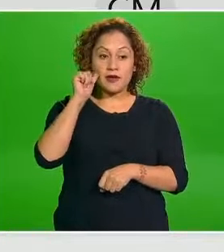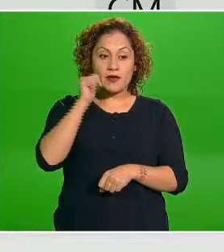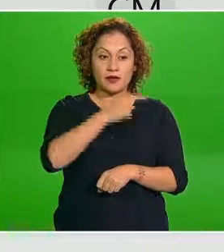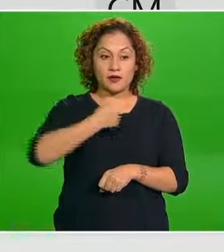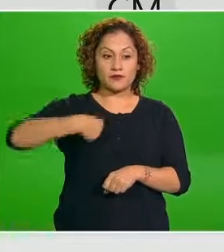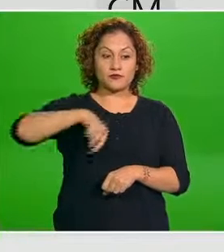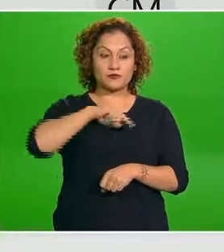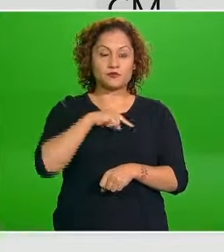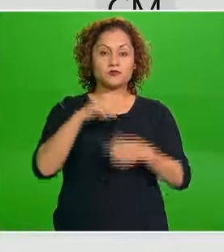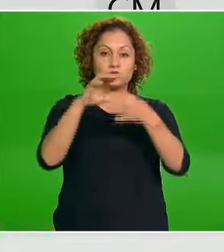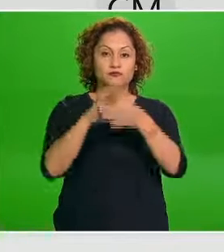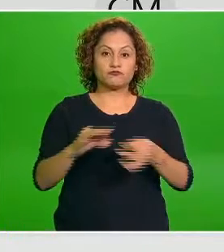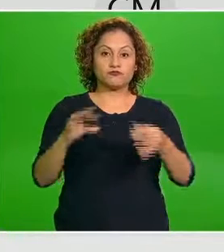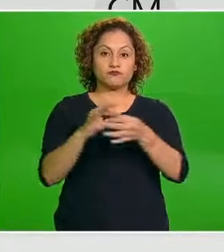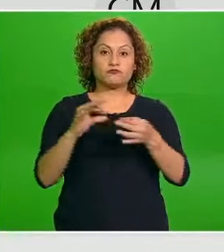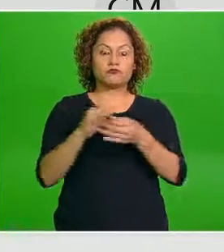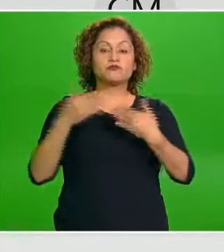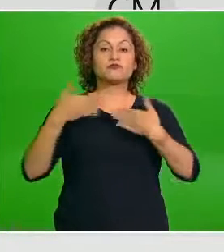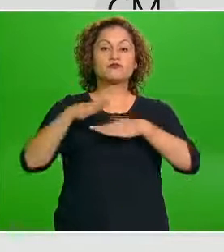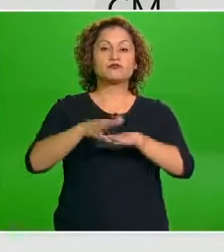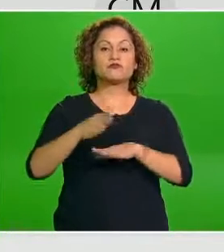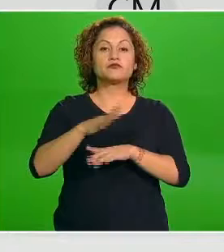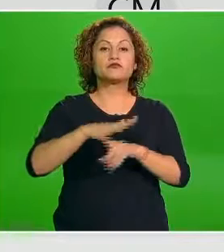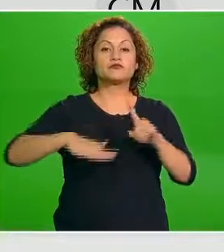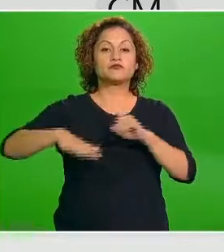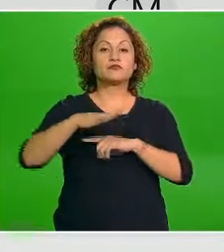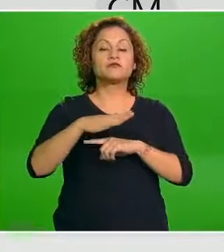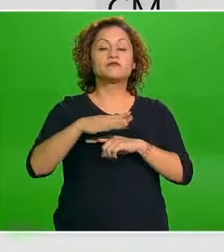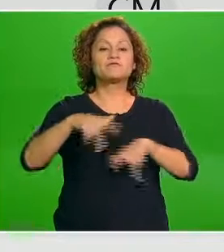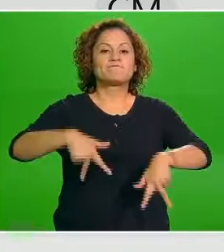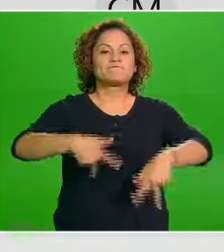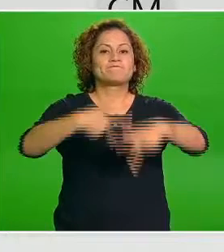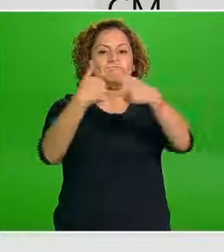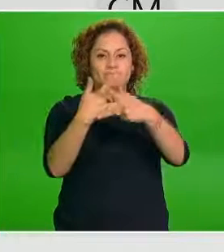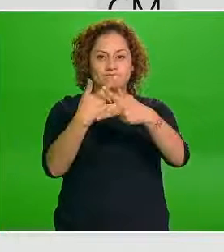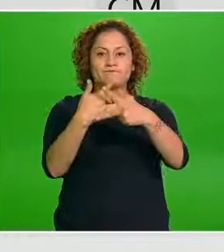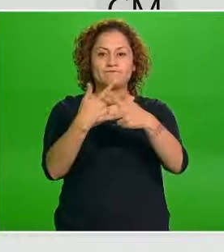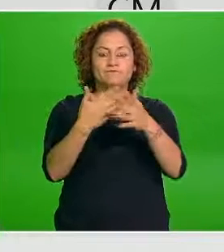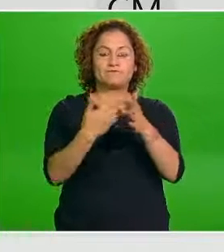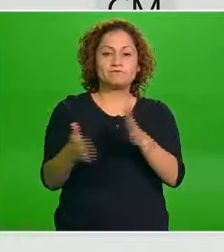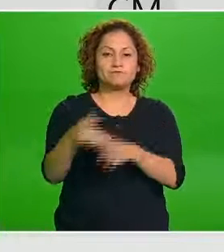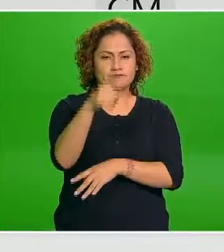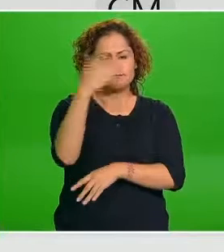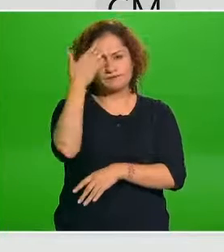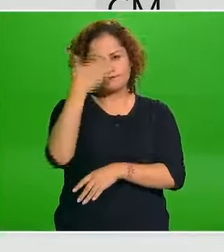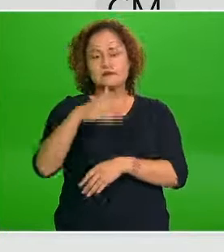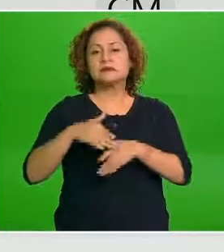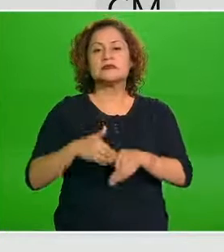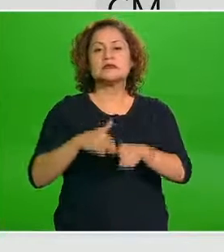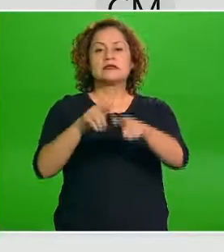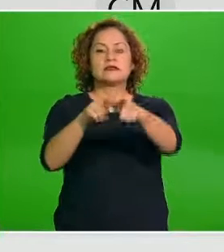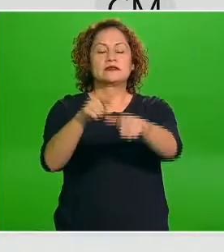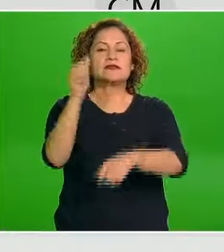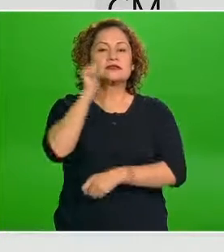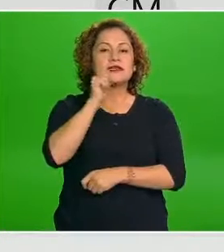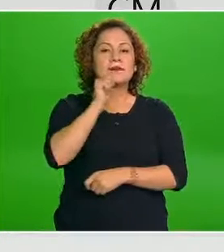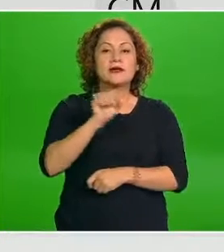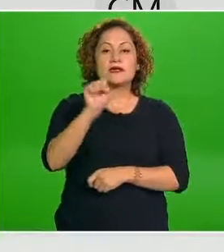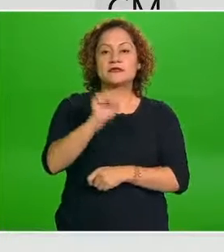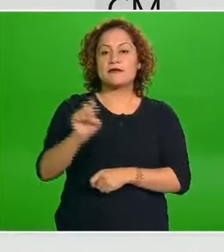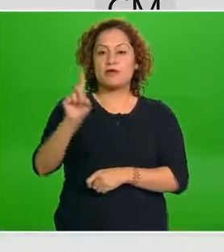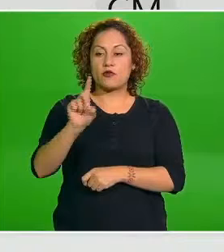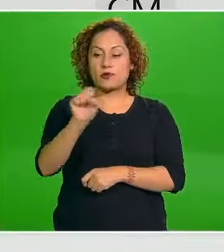modalidad virtual a partir de este y en los siguientes fines de semanas. La misma que también obviamente